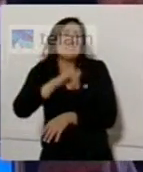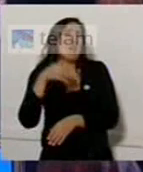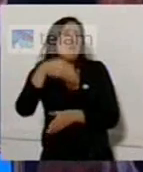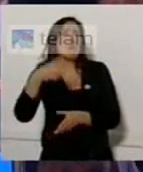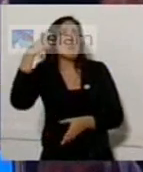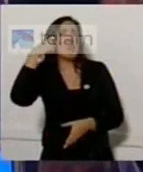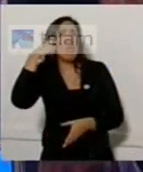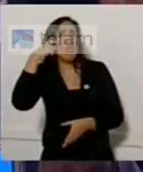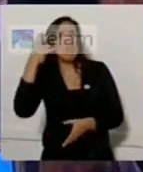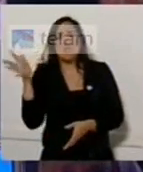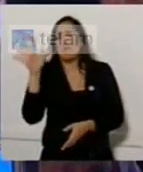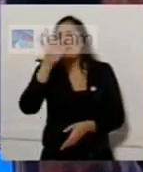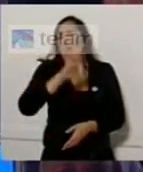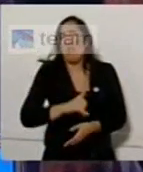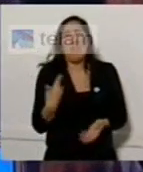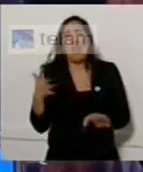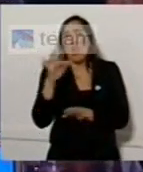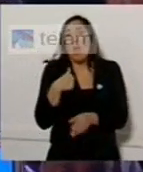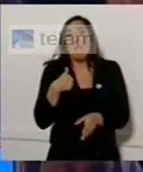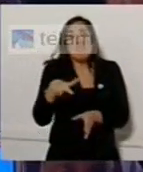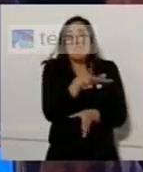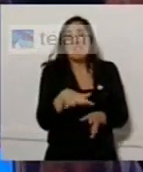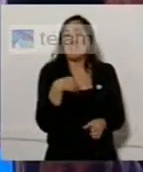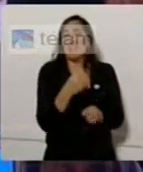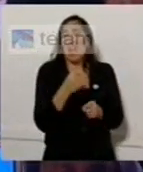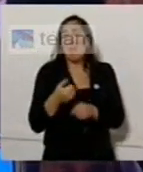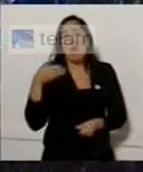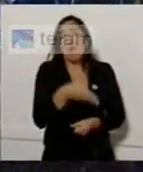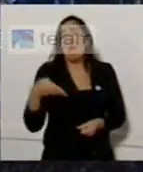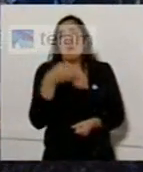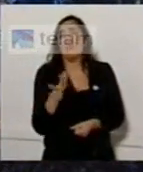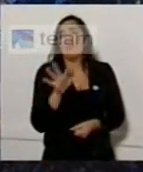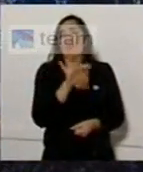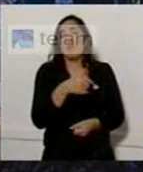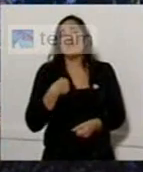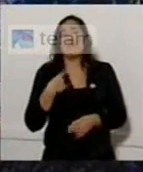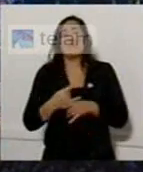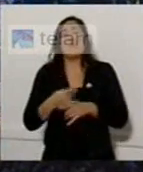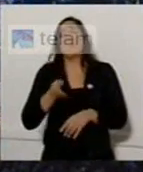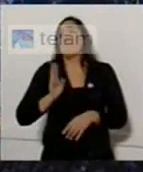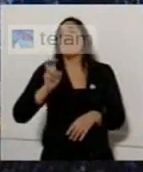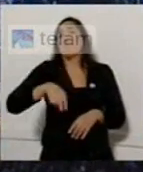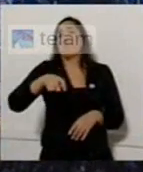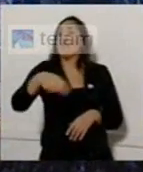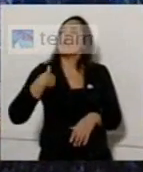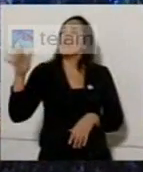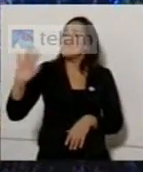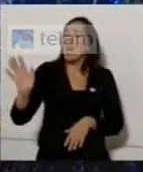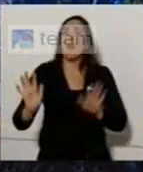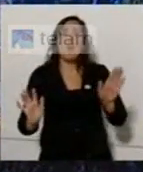era el lugar de todos los días, era el lugar de mi trabajo. Iba adelante, saludando,